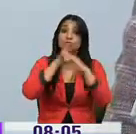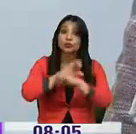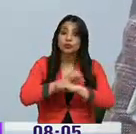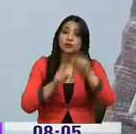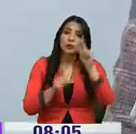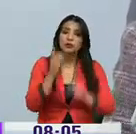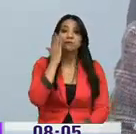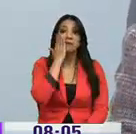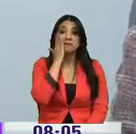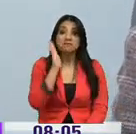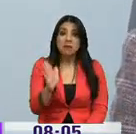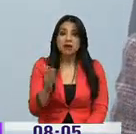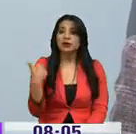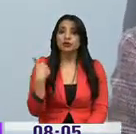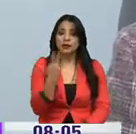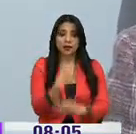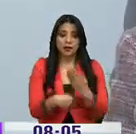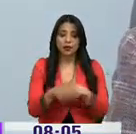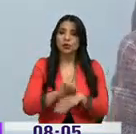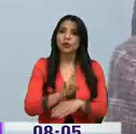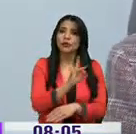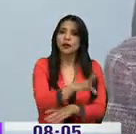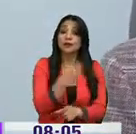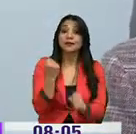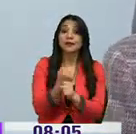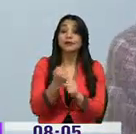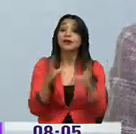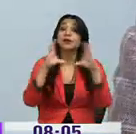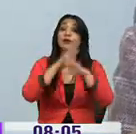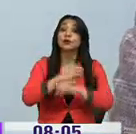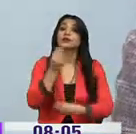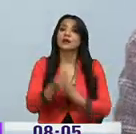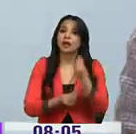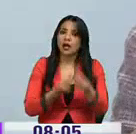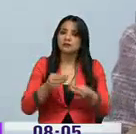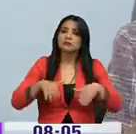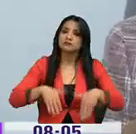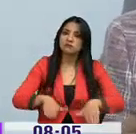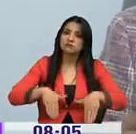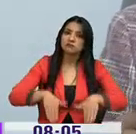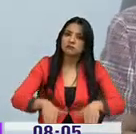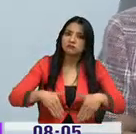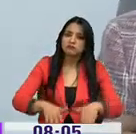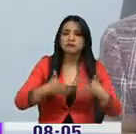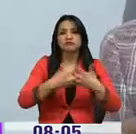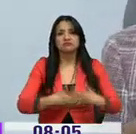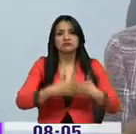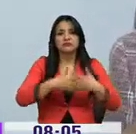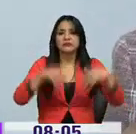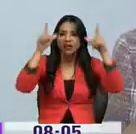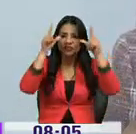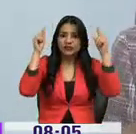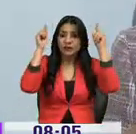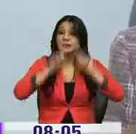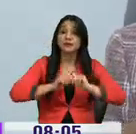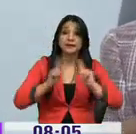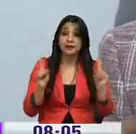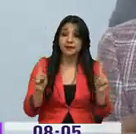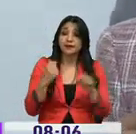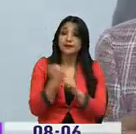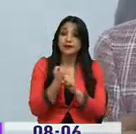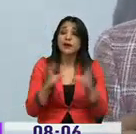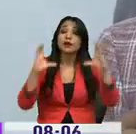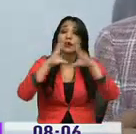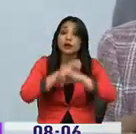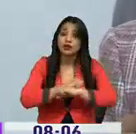de familia que no tienen dónde dejar a sus niños y trabajan en la noche, costureras, en la industria, enfermerías, auxiliares, etcétera. Pero